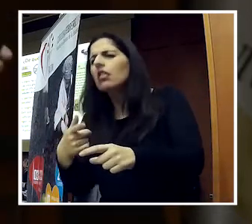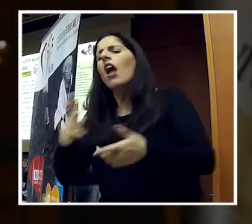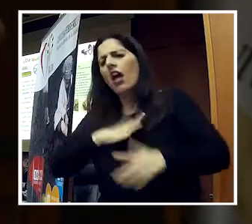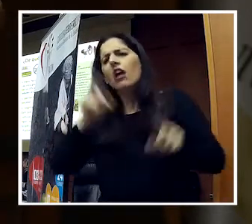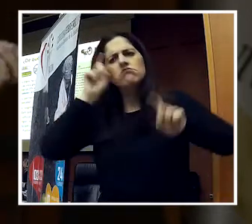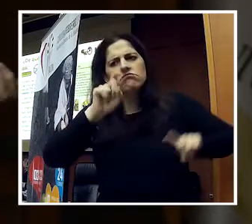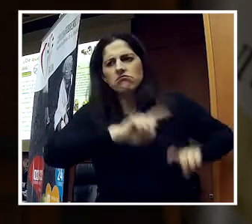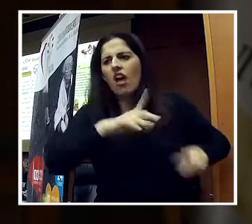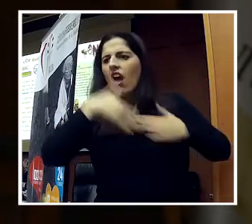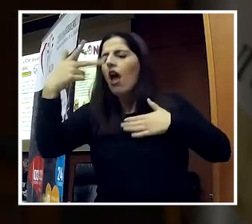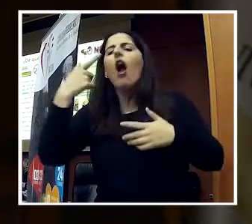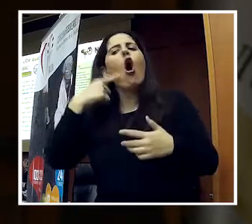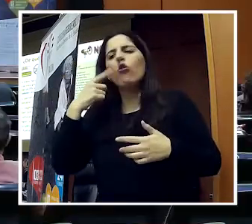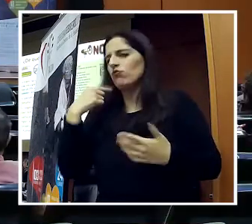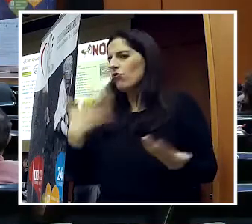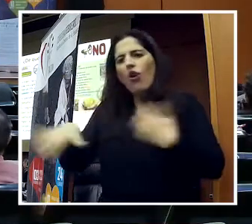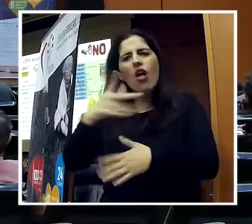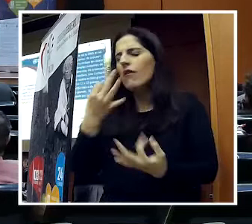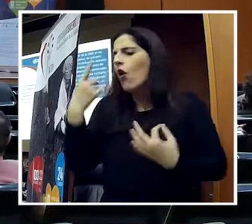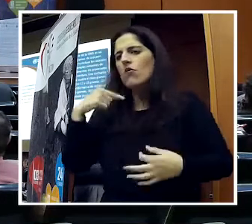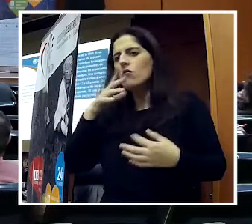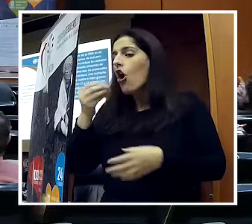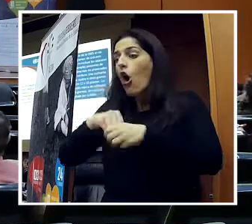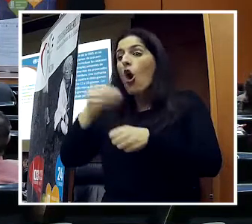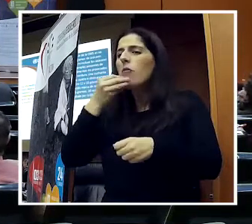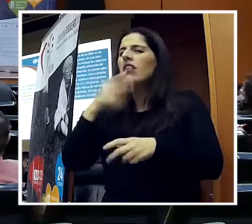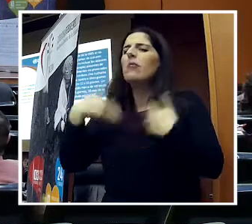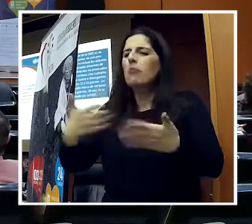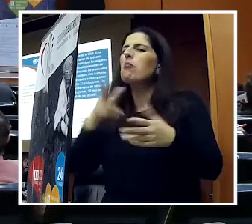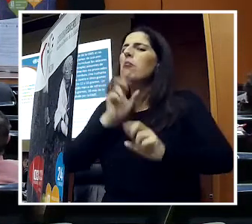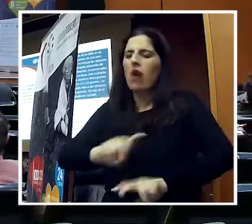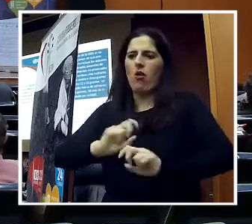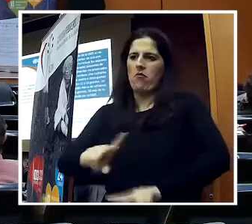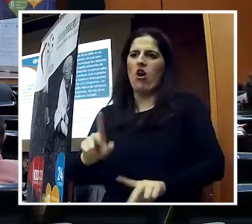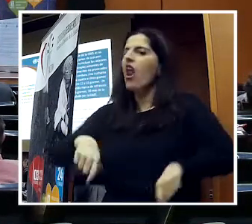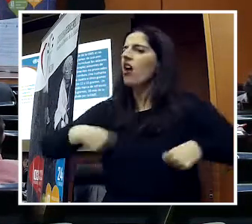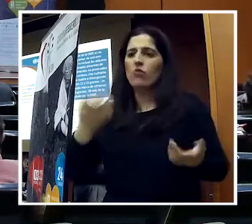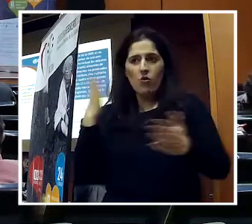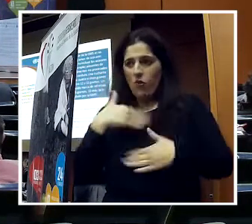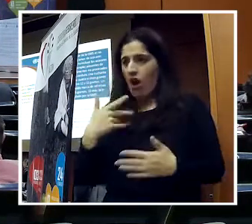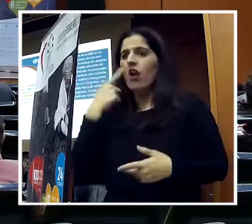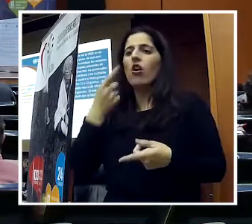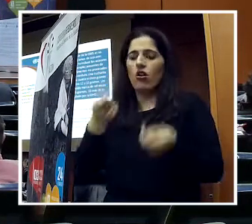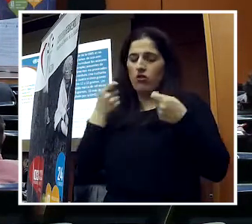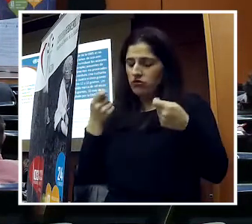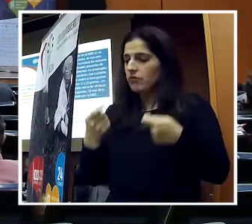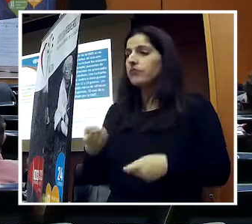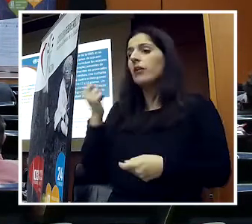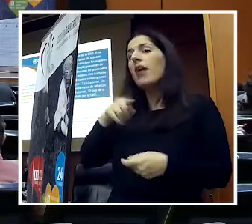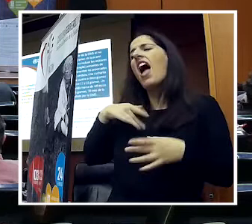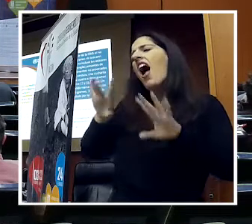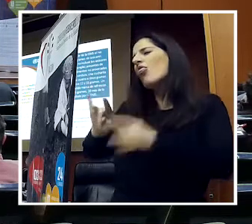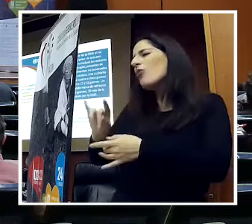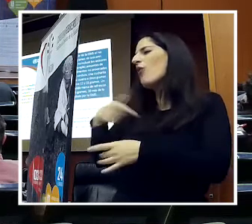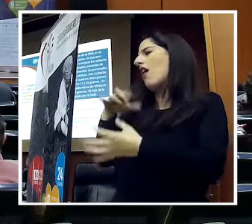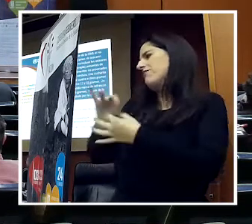grasas tengamos muchísimo cuidado con este tipo de porcentajes, ¿no? No quiero entrar en el tema de la diabetes porque está aquí el doctor Palomares, que es